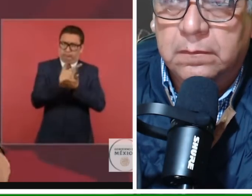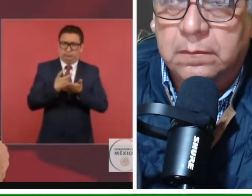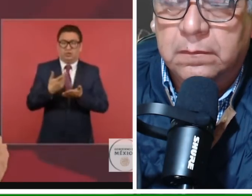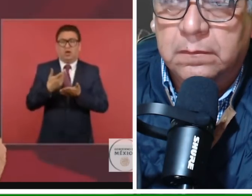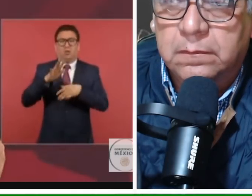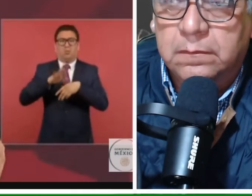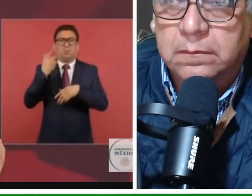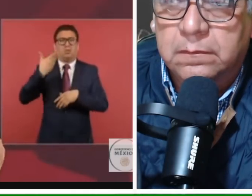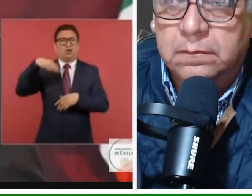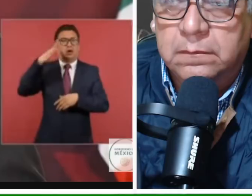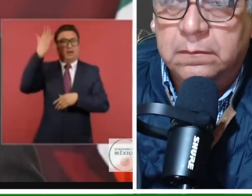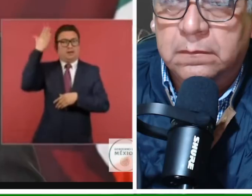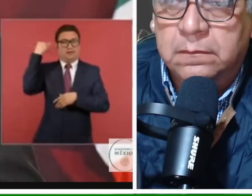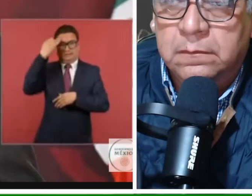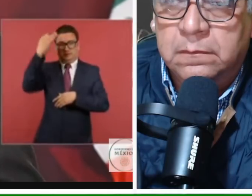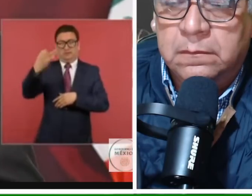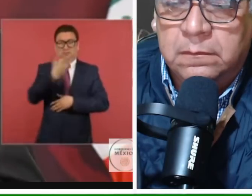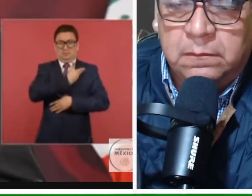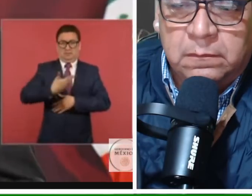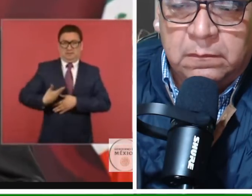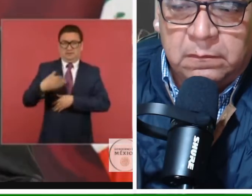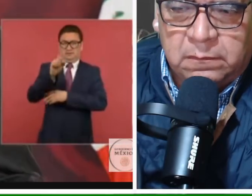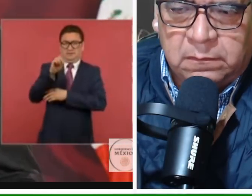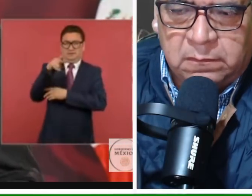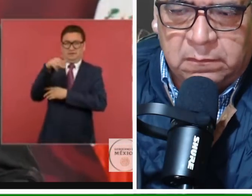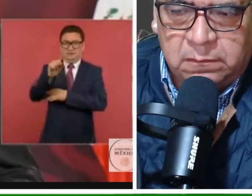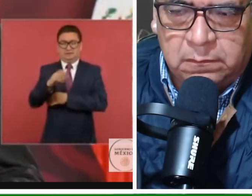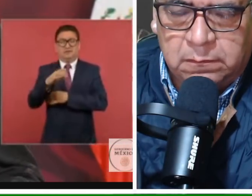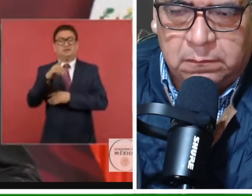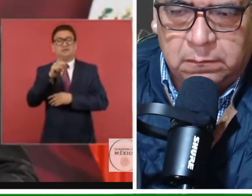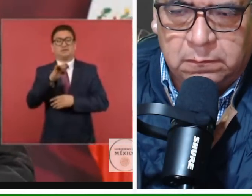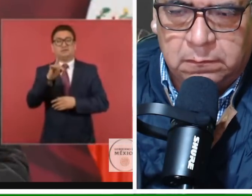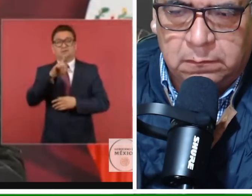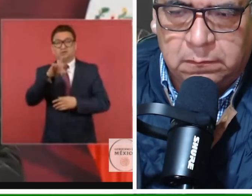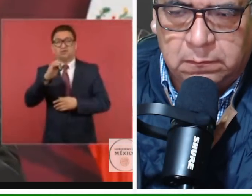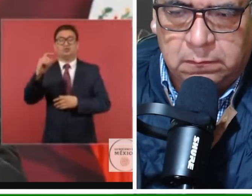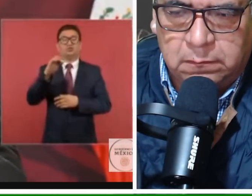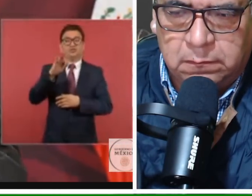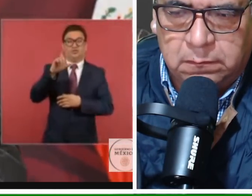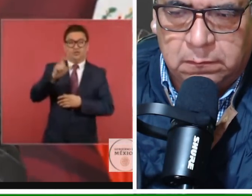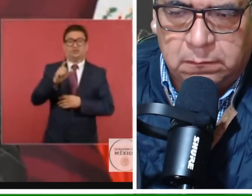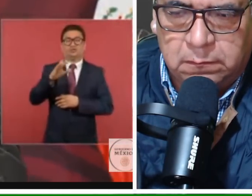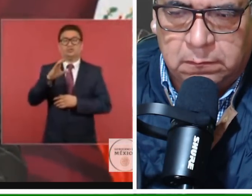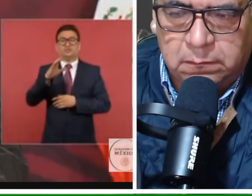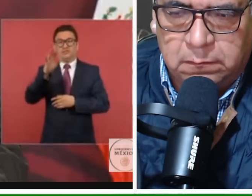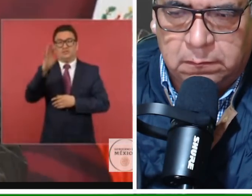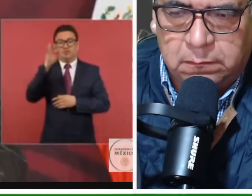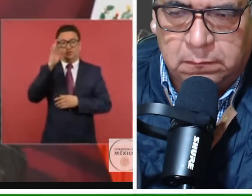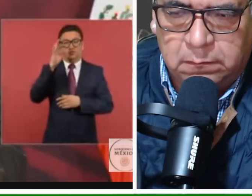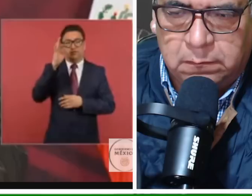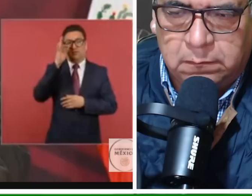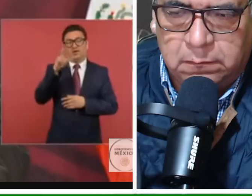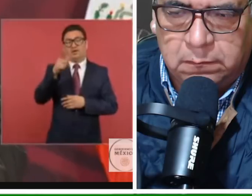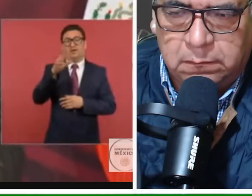en el tiempo de Salinas y de Zedillo, y de Fox y de Calderón y de